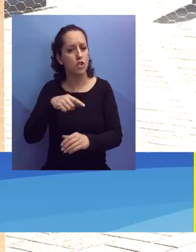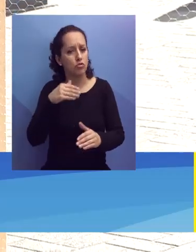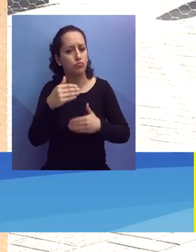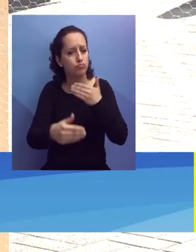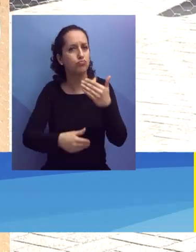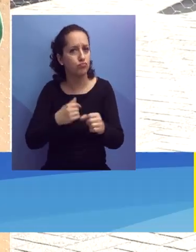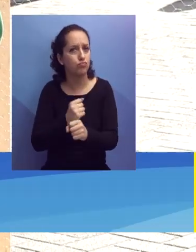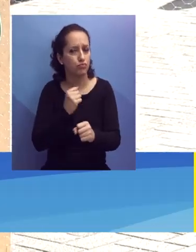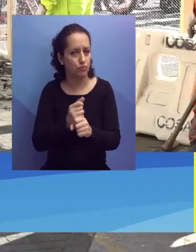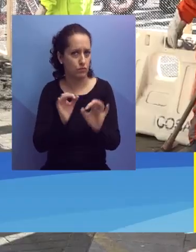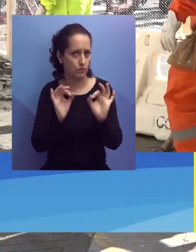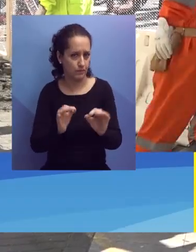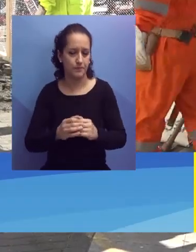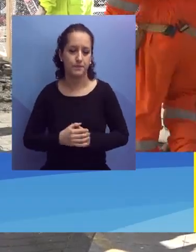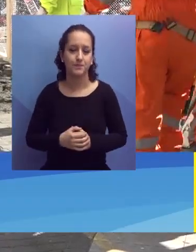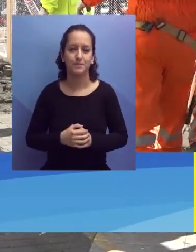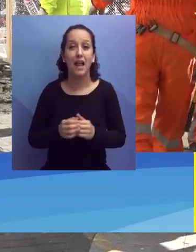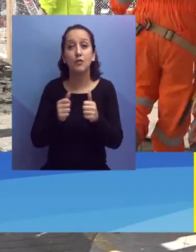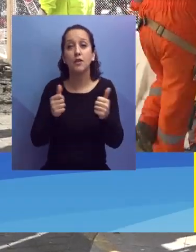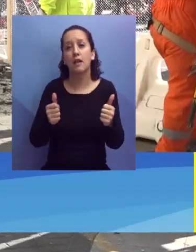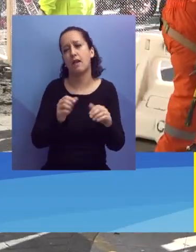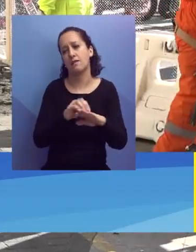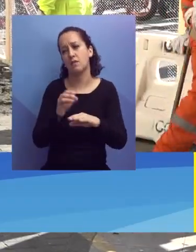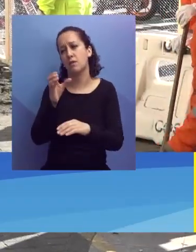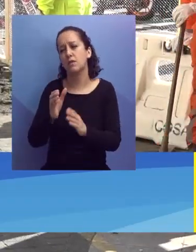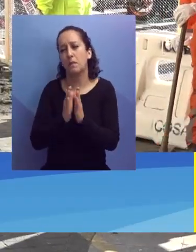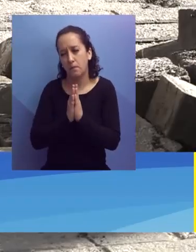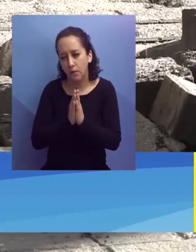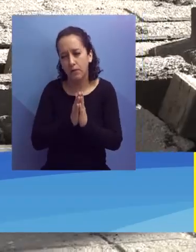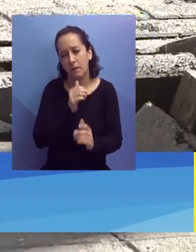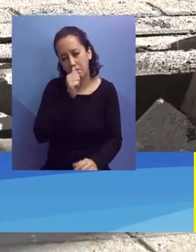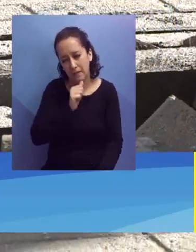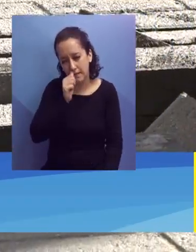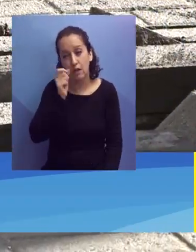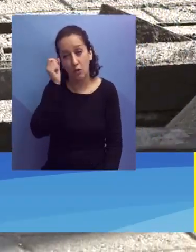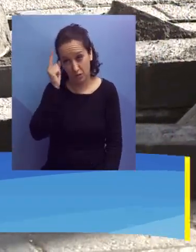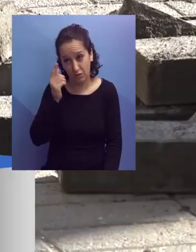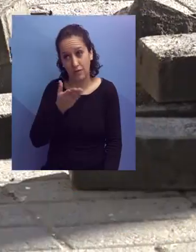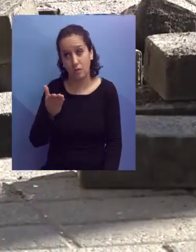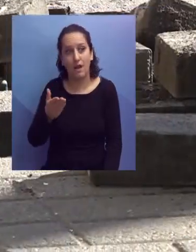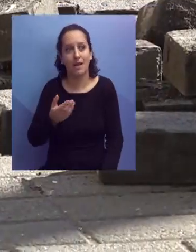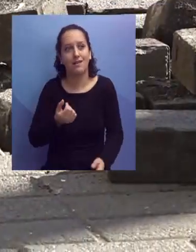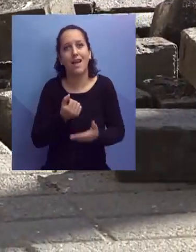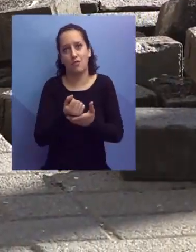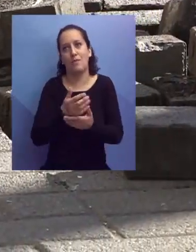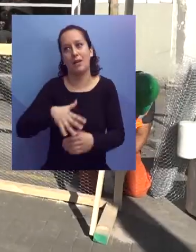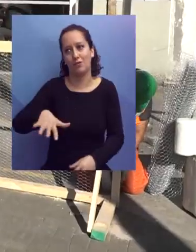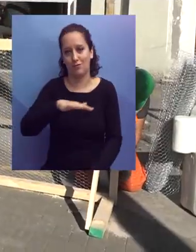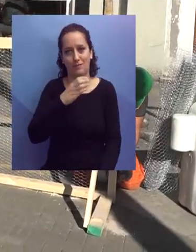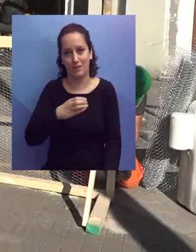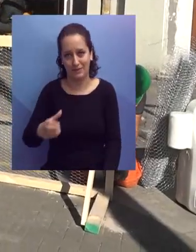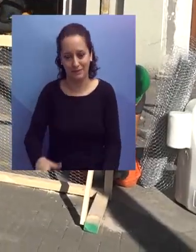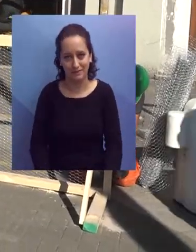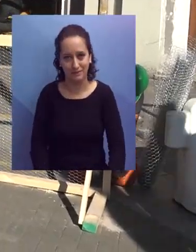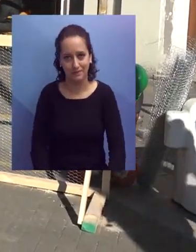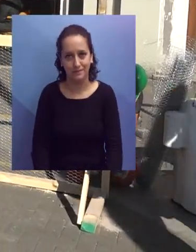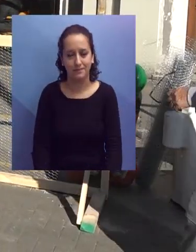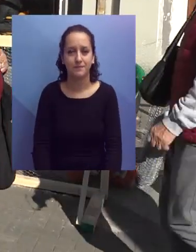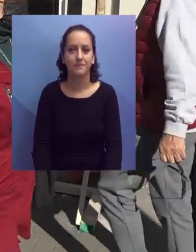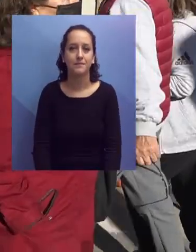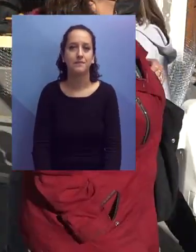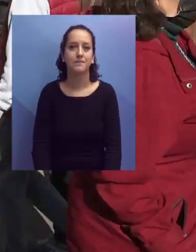de avance. Las autoridades locales hicieron un llamado a la comprensión y paciencia por un bien mayor para la